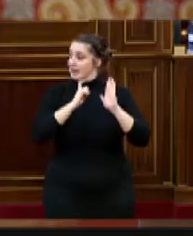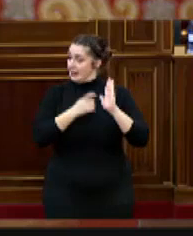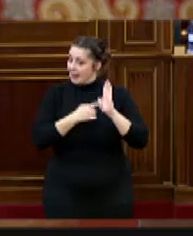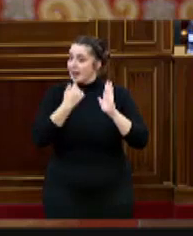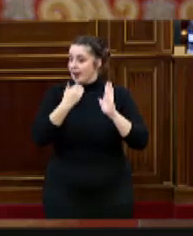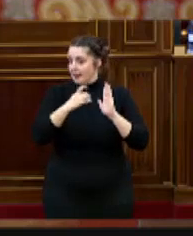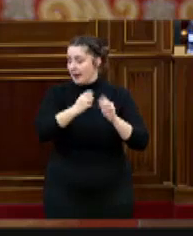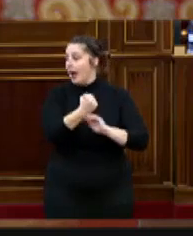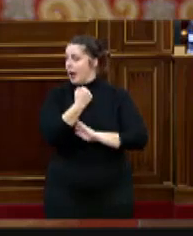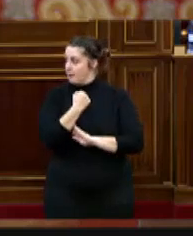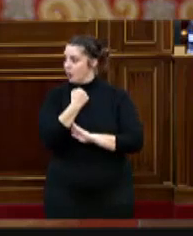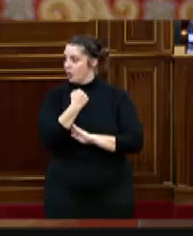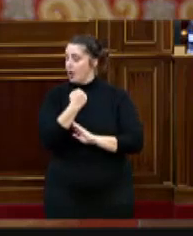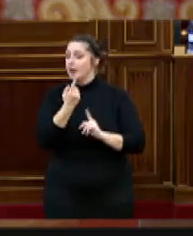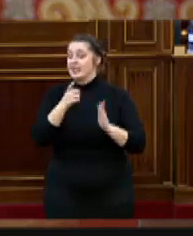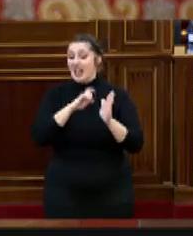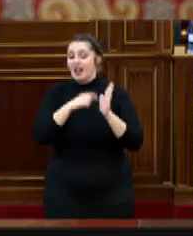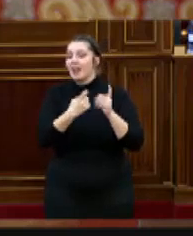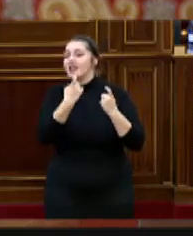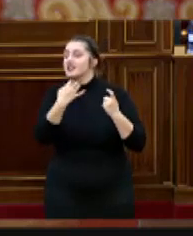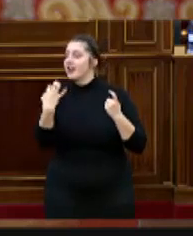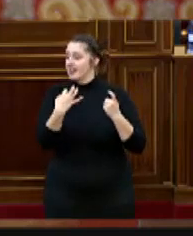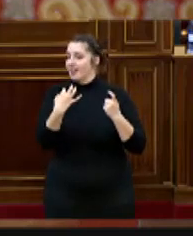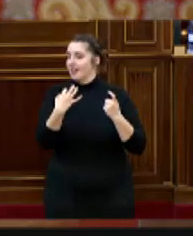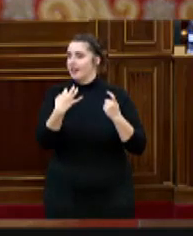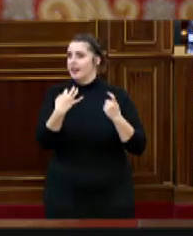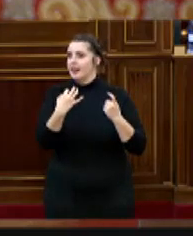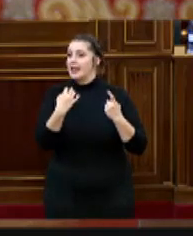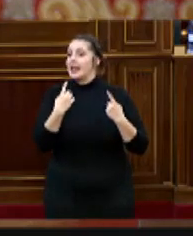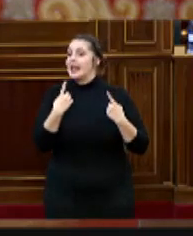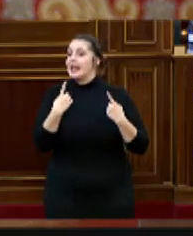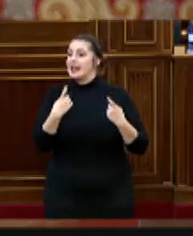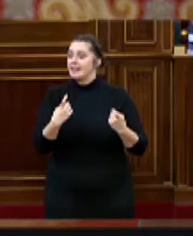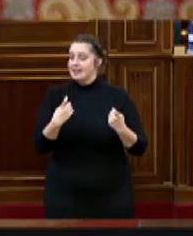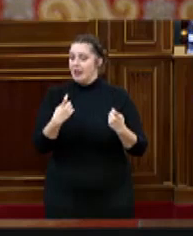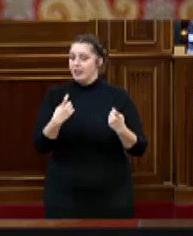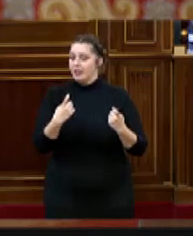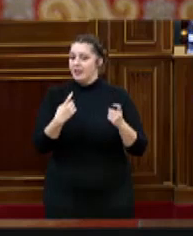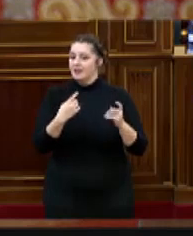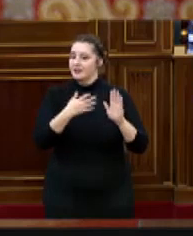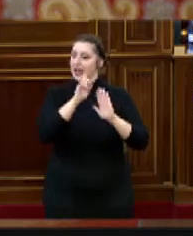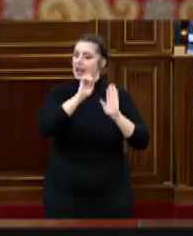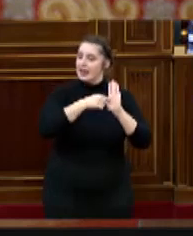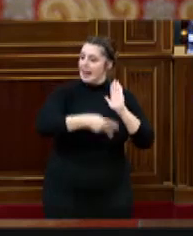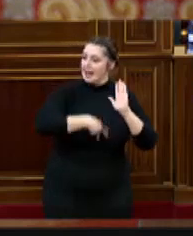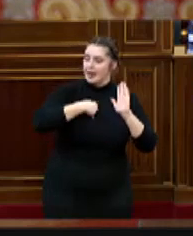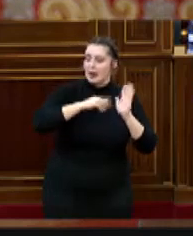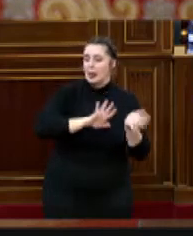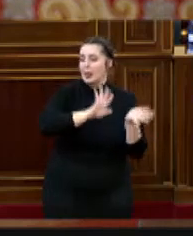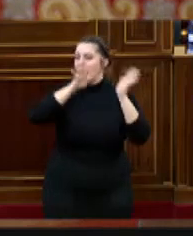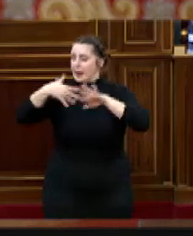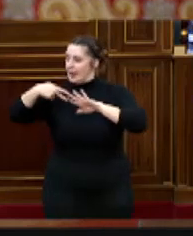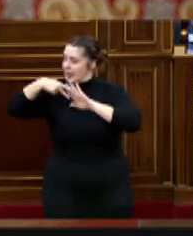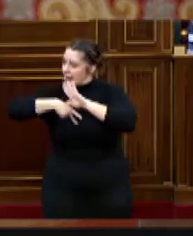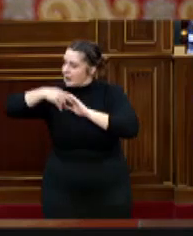fraternidad y esta ley nos enseña también la necesidad de desarrollarla es algo verdaderamente profundo